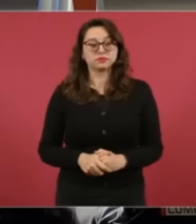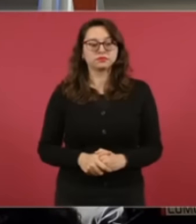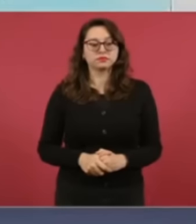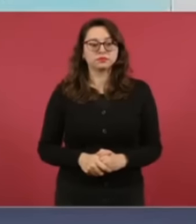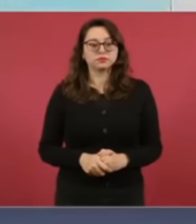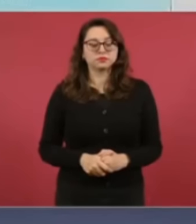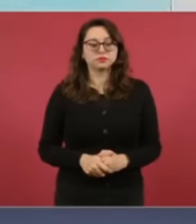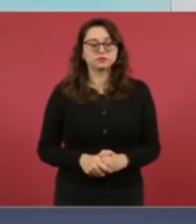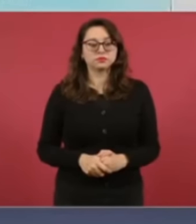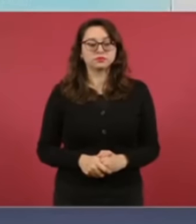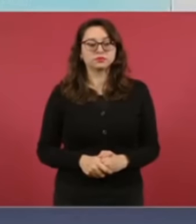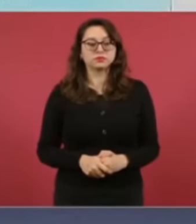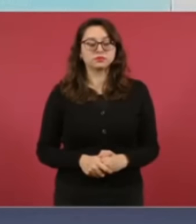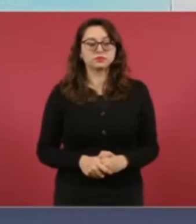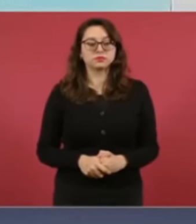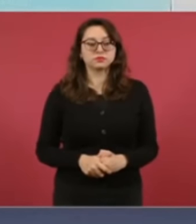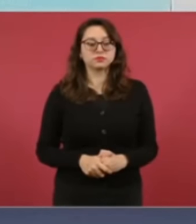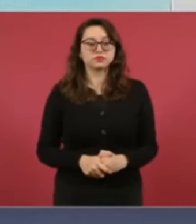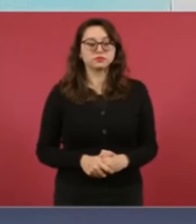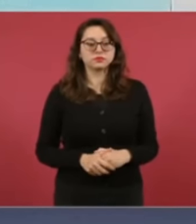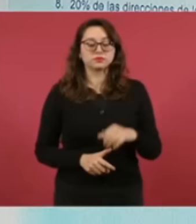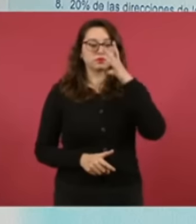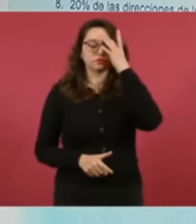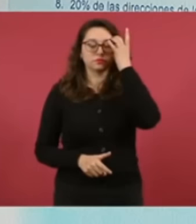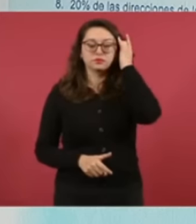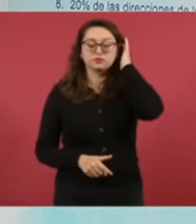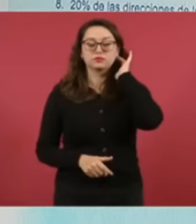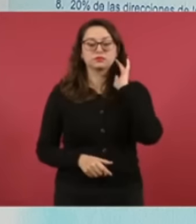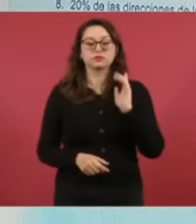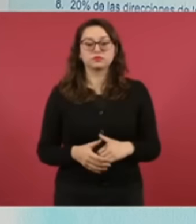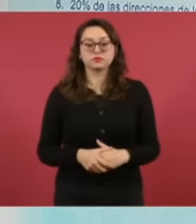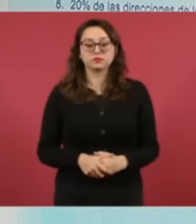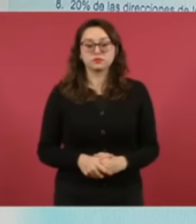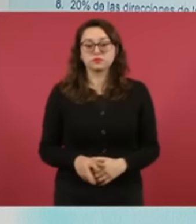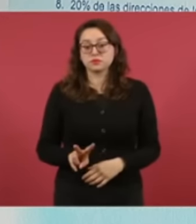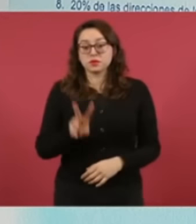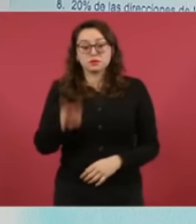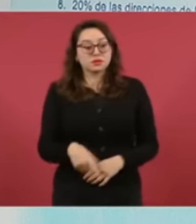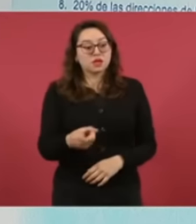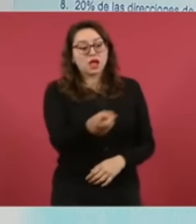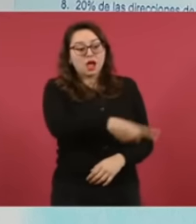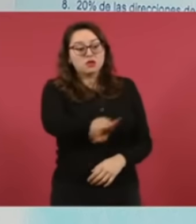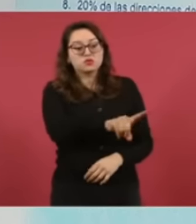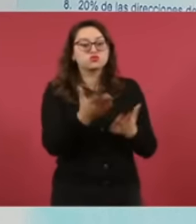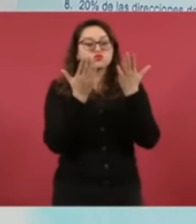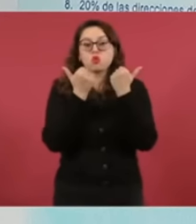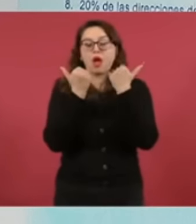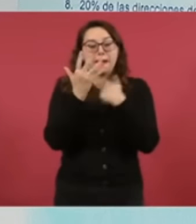fíjense los niveles de cinismo, ¿no?, y la hipocresía.